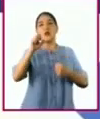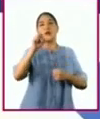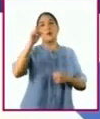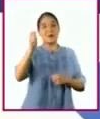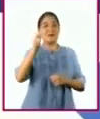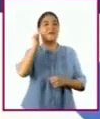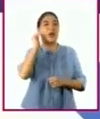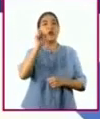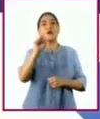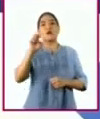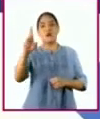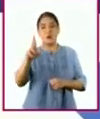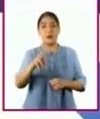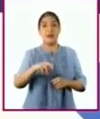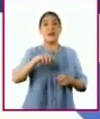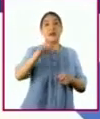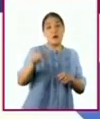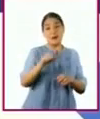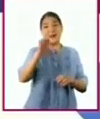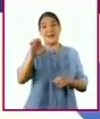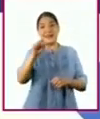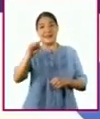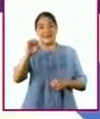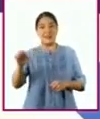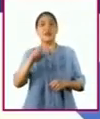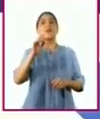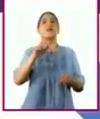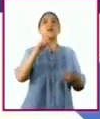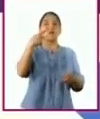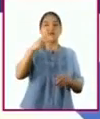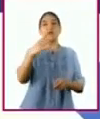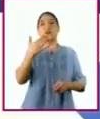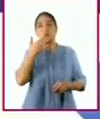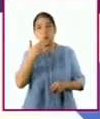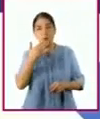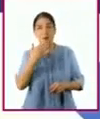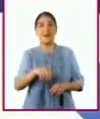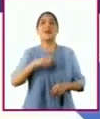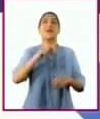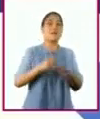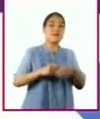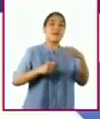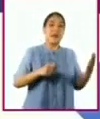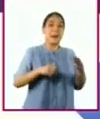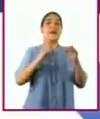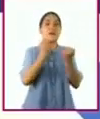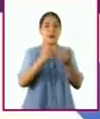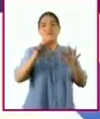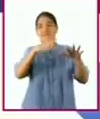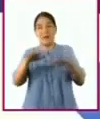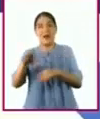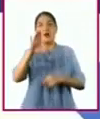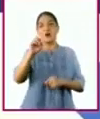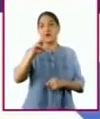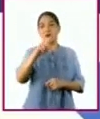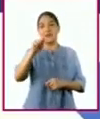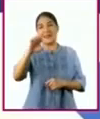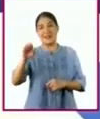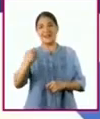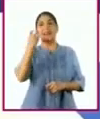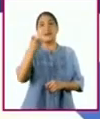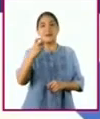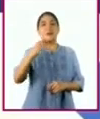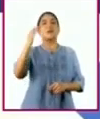Sur, mientras que al este, el límite es con Sonora y también con el Mar de Cortés, conocido como